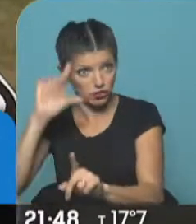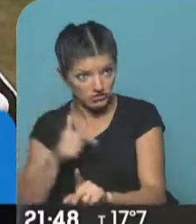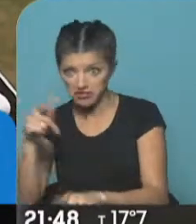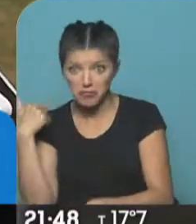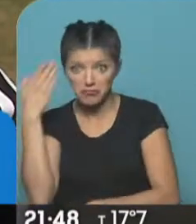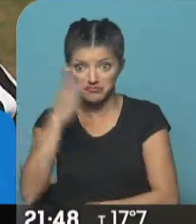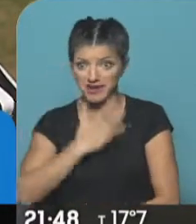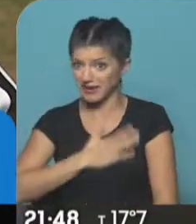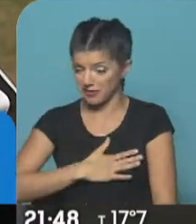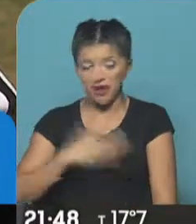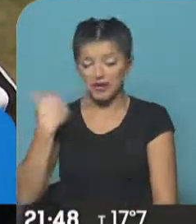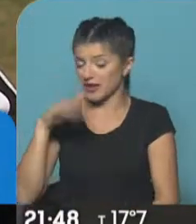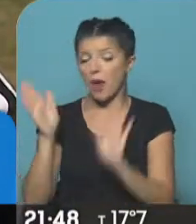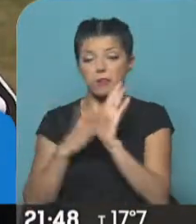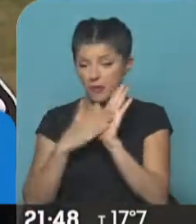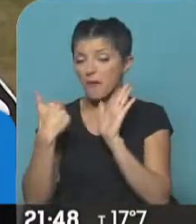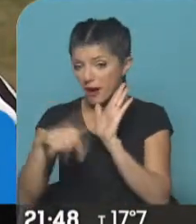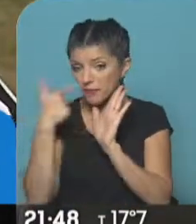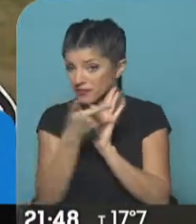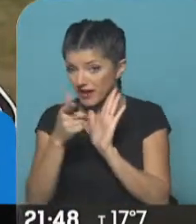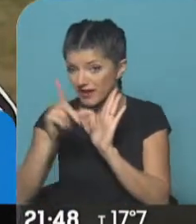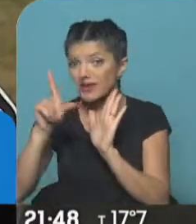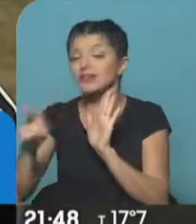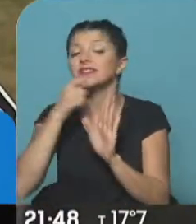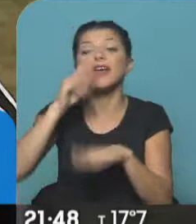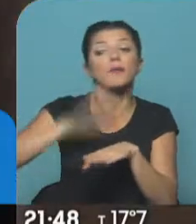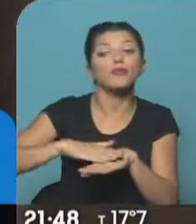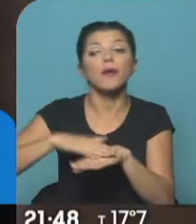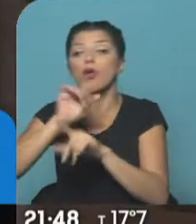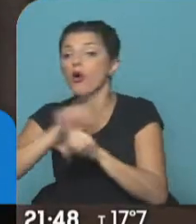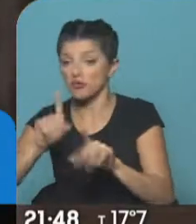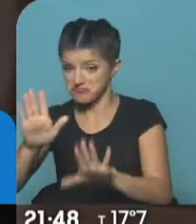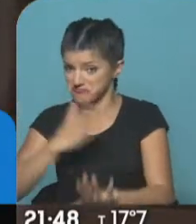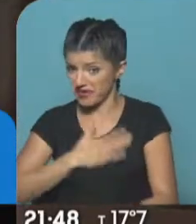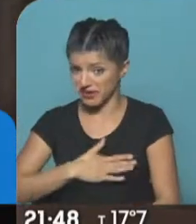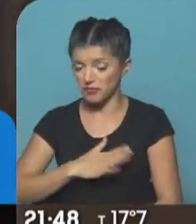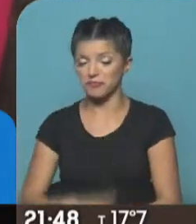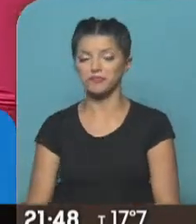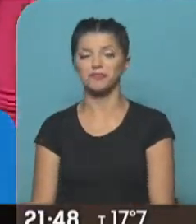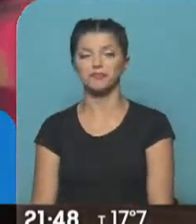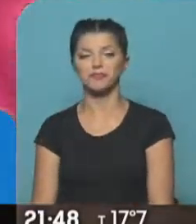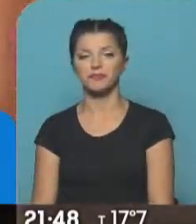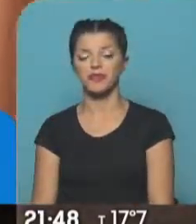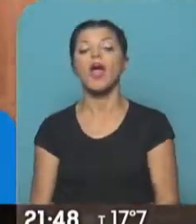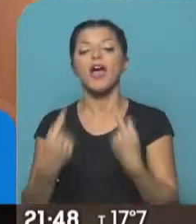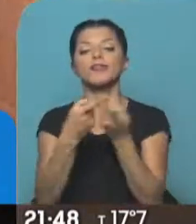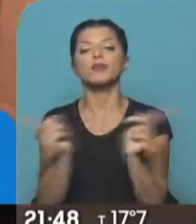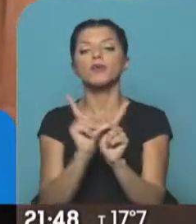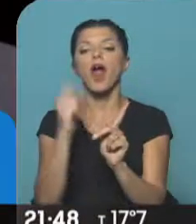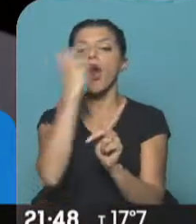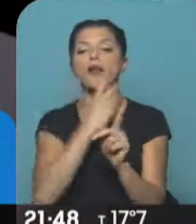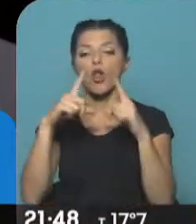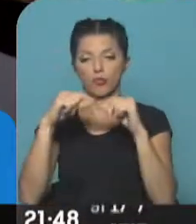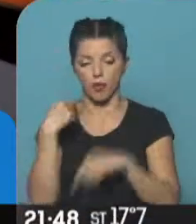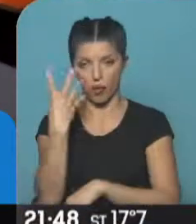que va a ser juzgado y que las pruebas van a meditar su responsabilidad o no en la causa el tribunal oral federal número 4 será el encargado de